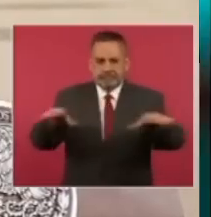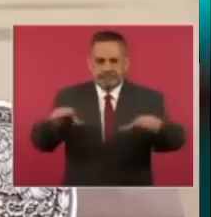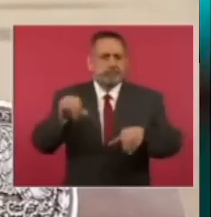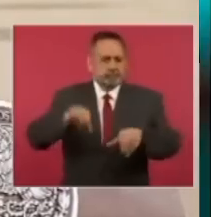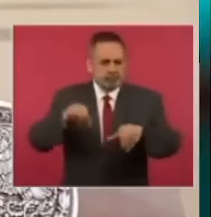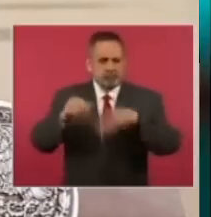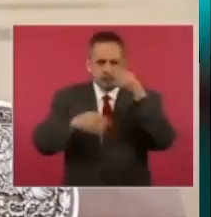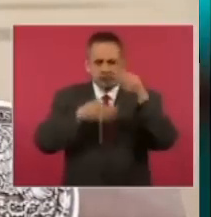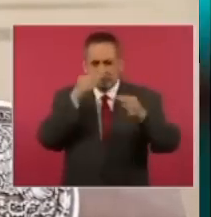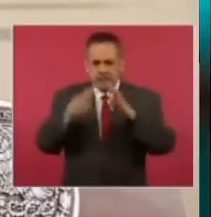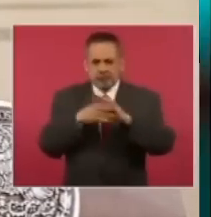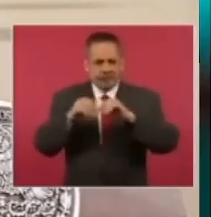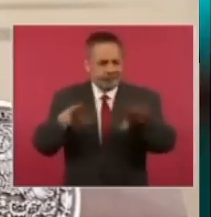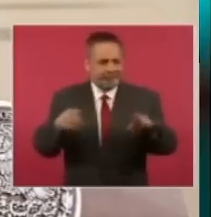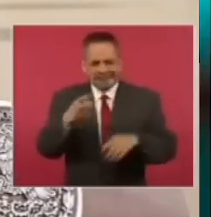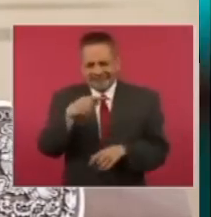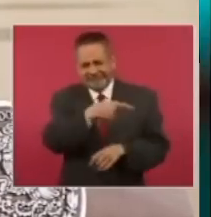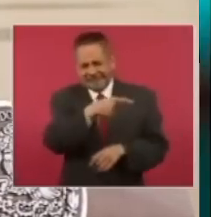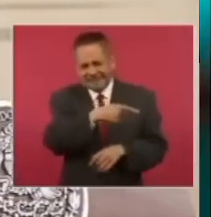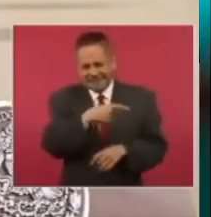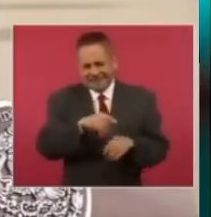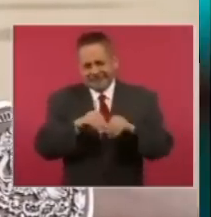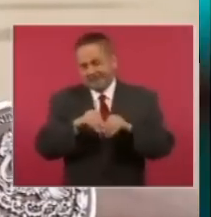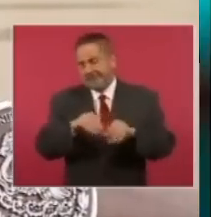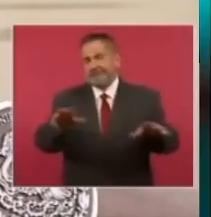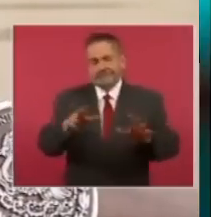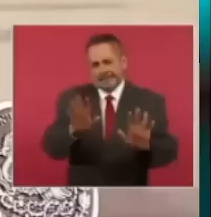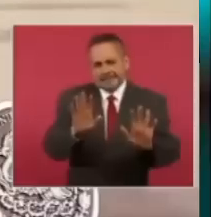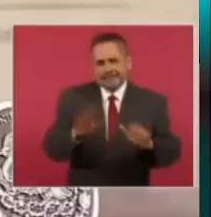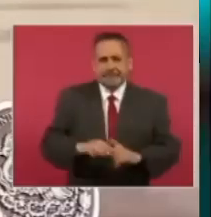un informe sobre este asunto